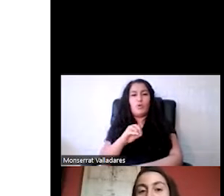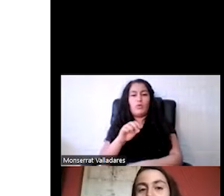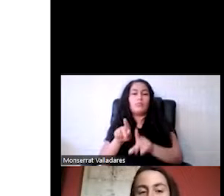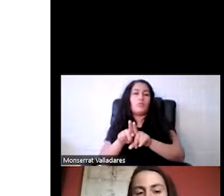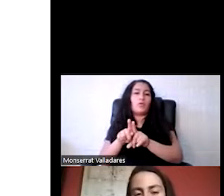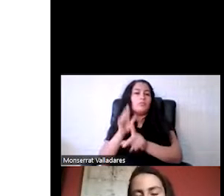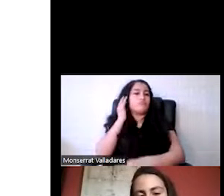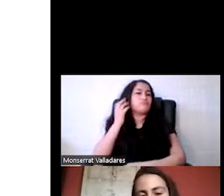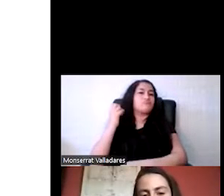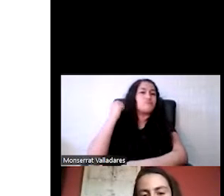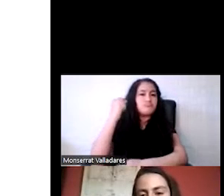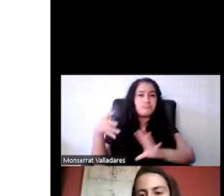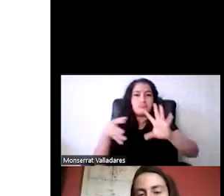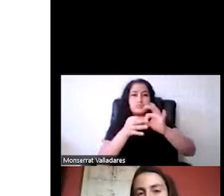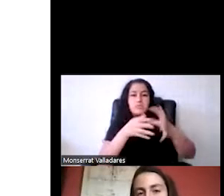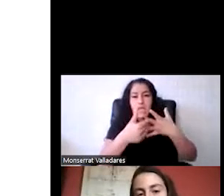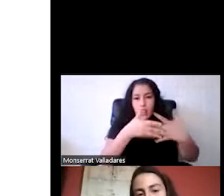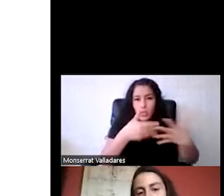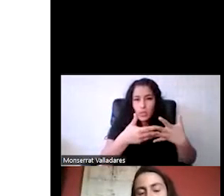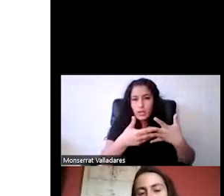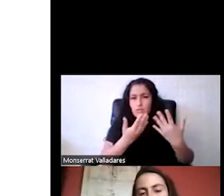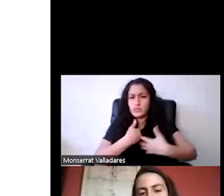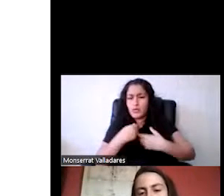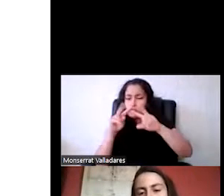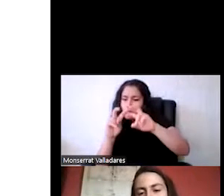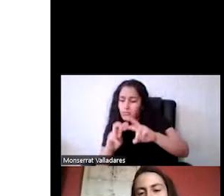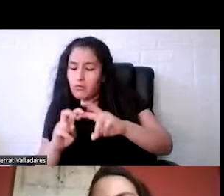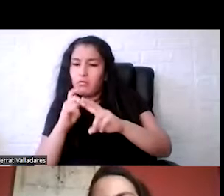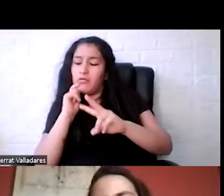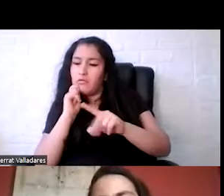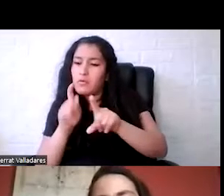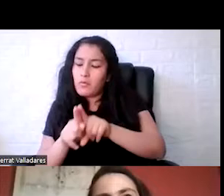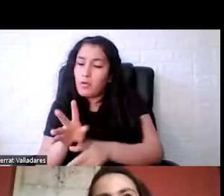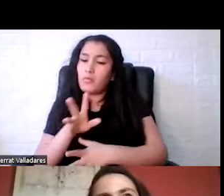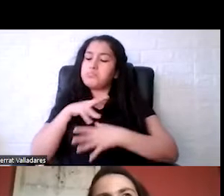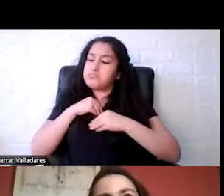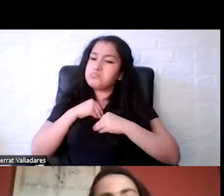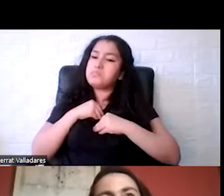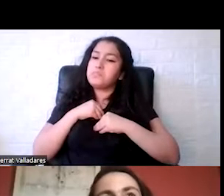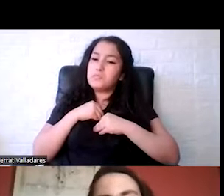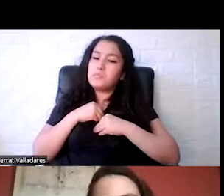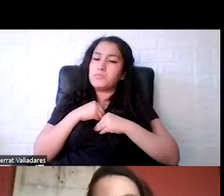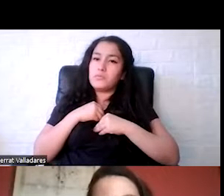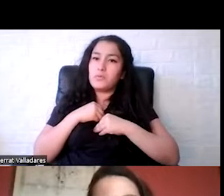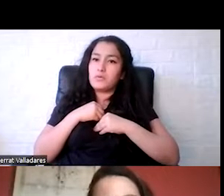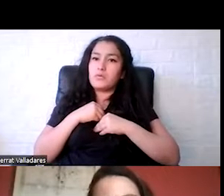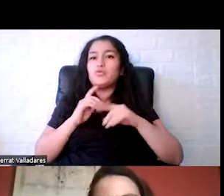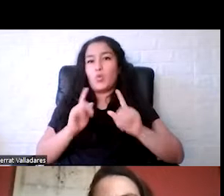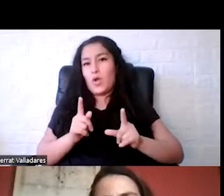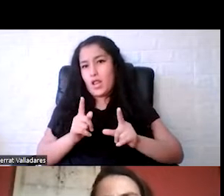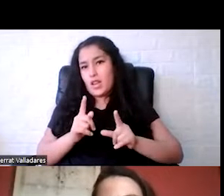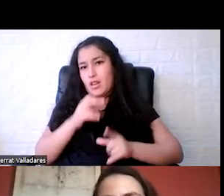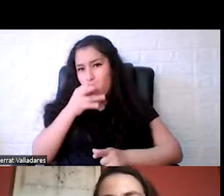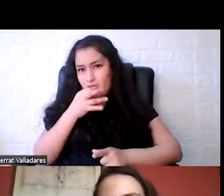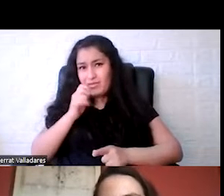me he ido convirtiendo también inevitablemente en ecofeminista. Lo digo con minúscula